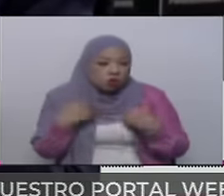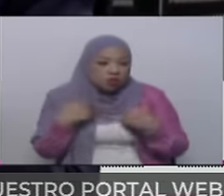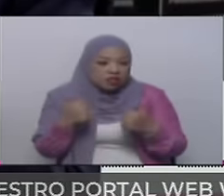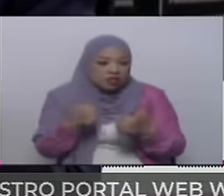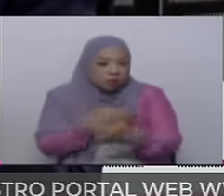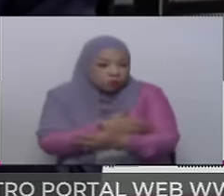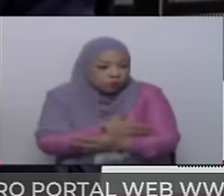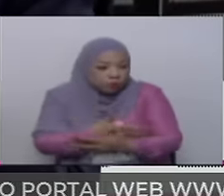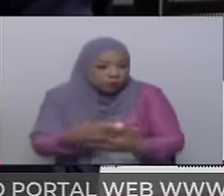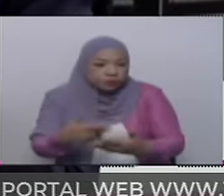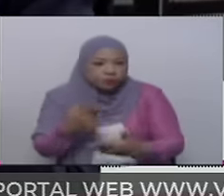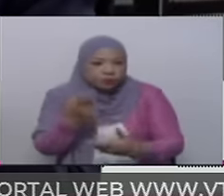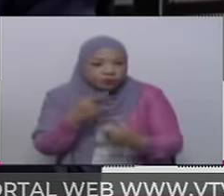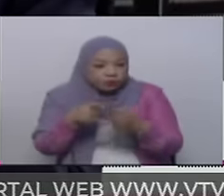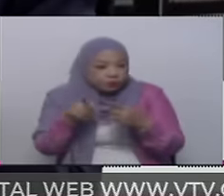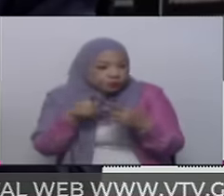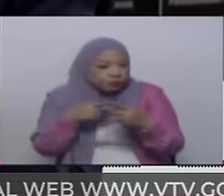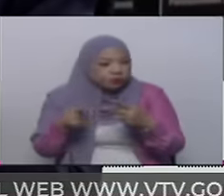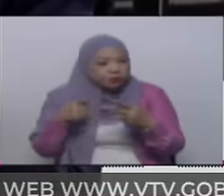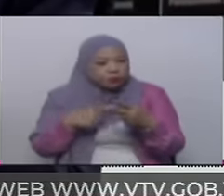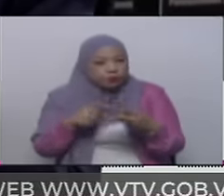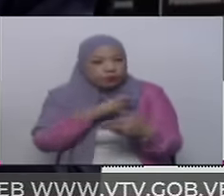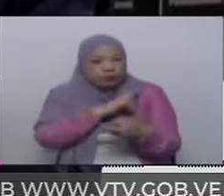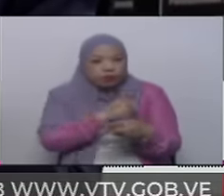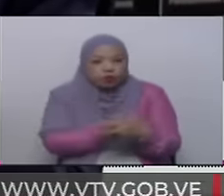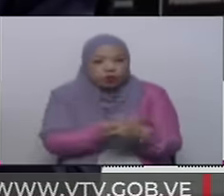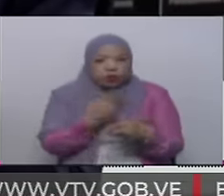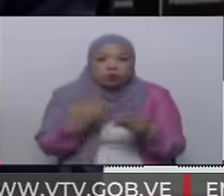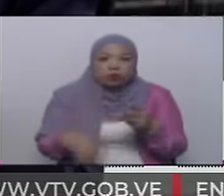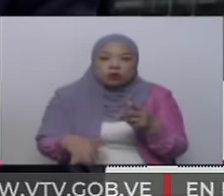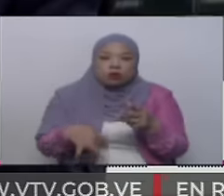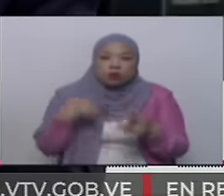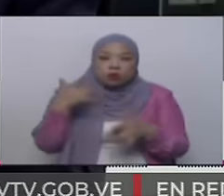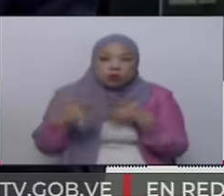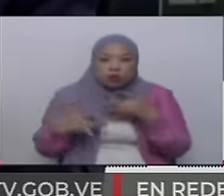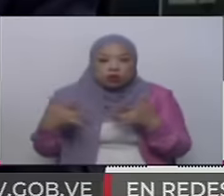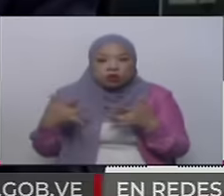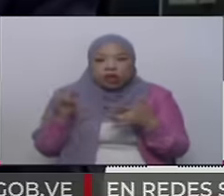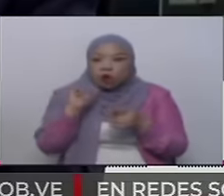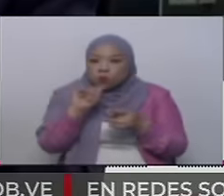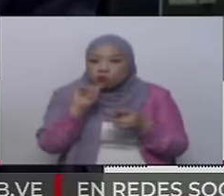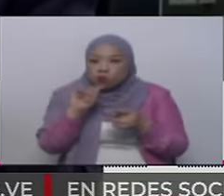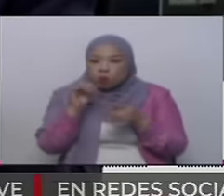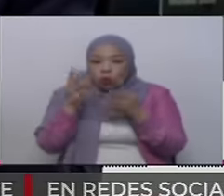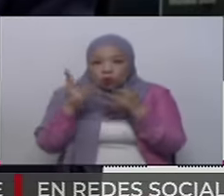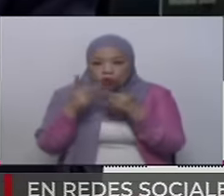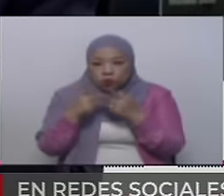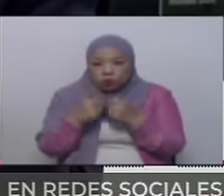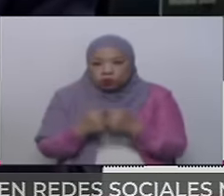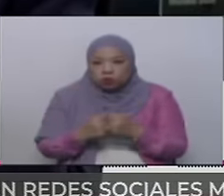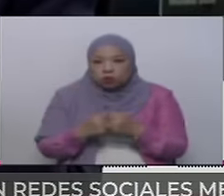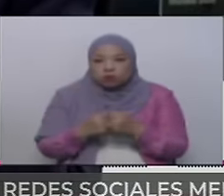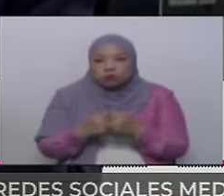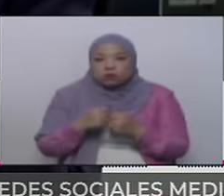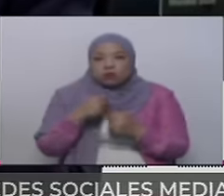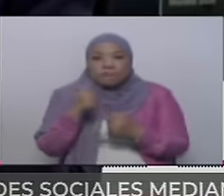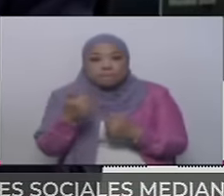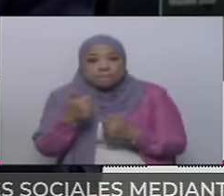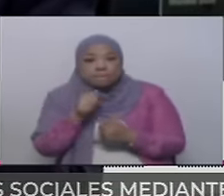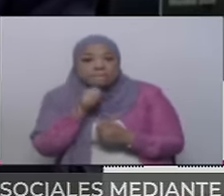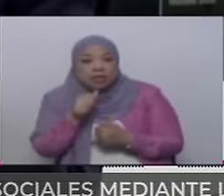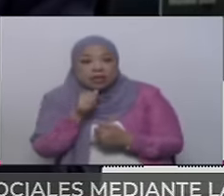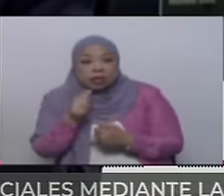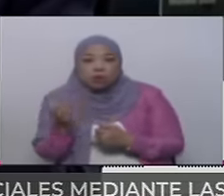Hemoglobina, triglicéridos, colesterol, y hay unos indicadores allí, ¿verdad? Que te dicen, usted está muy bien de